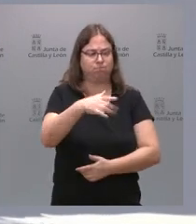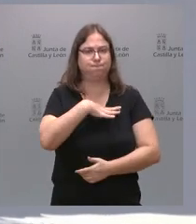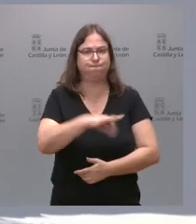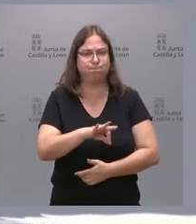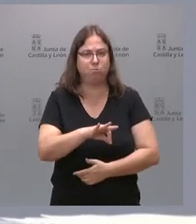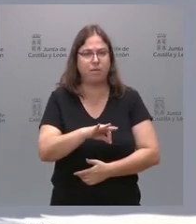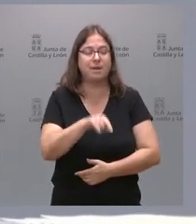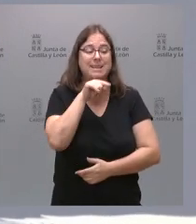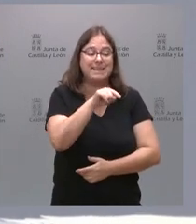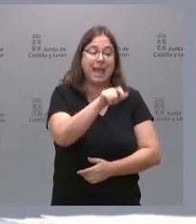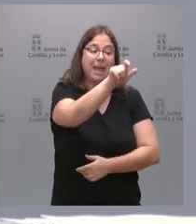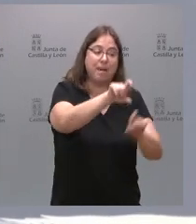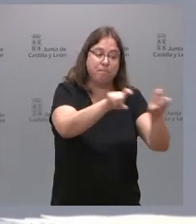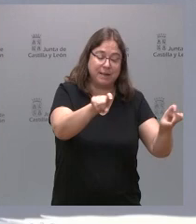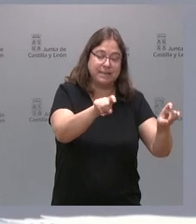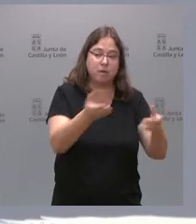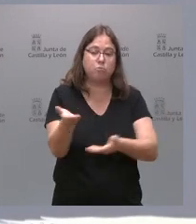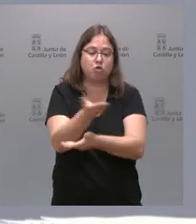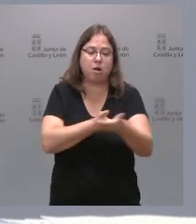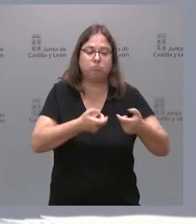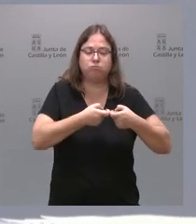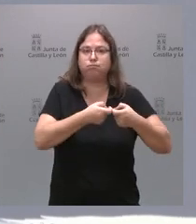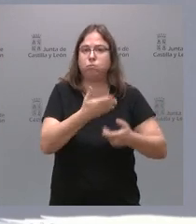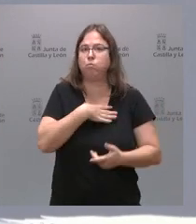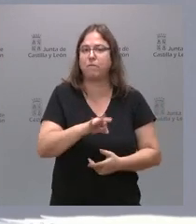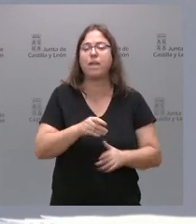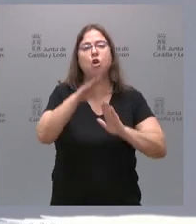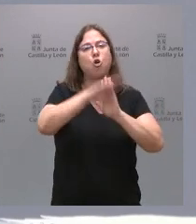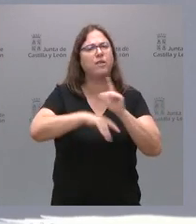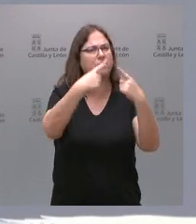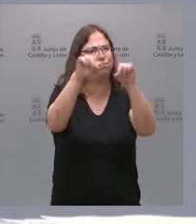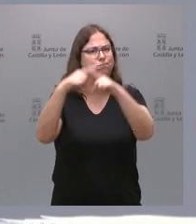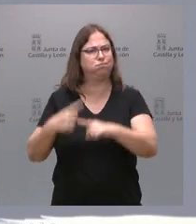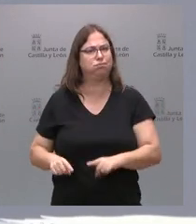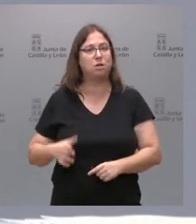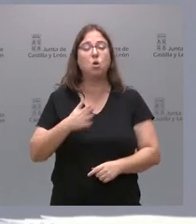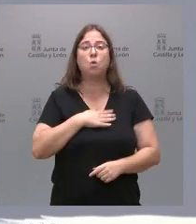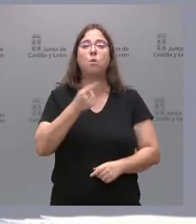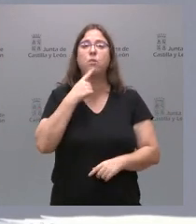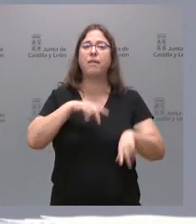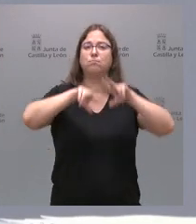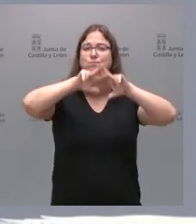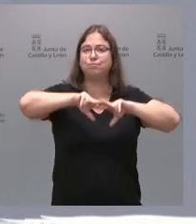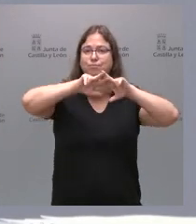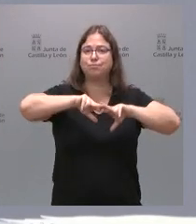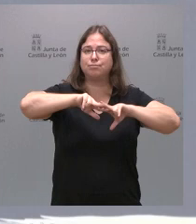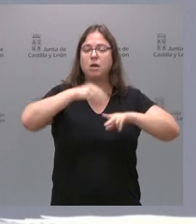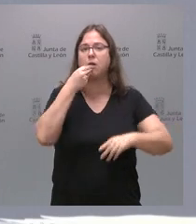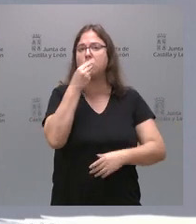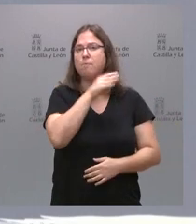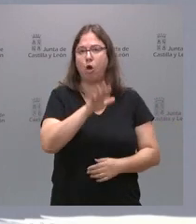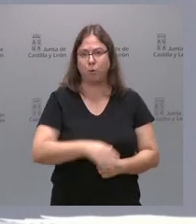esta u otras empresas que pudieran optar a la misma y por tanto en condiciones totalmente distintas y procuríamos regular lógicamente las mejores